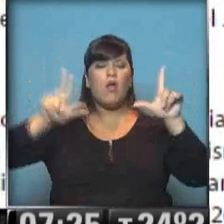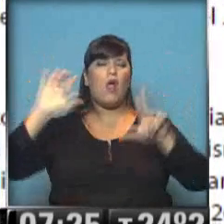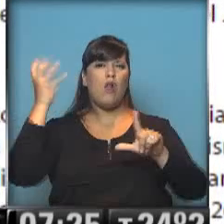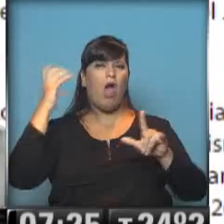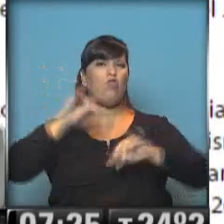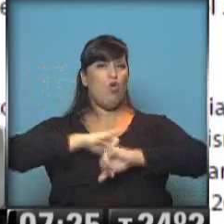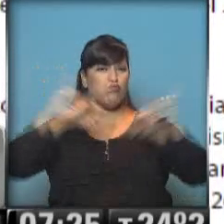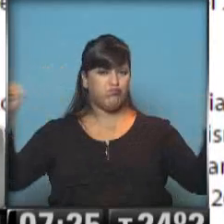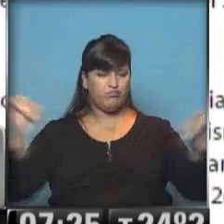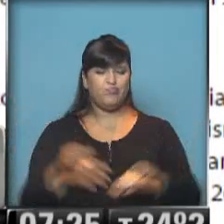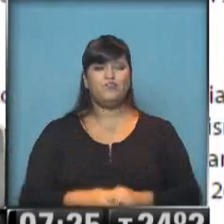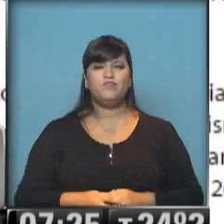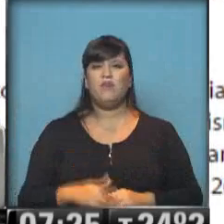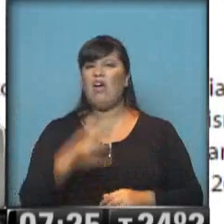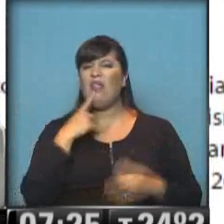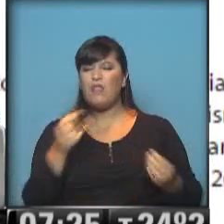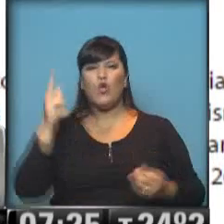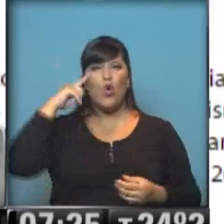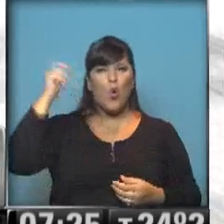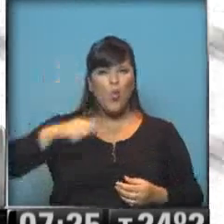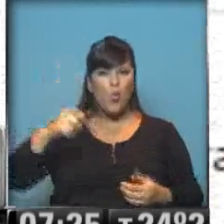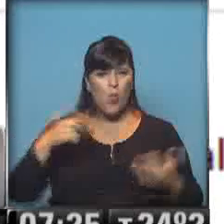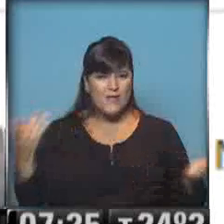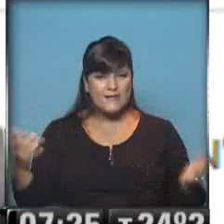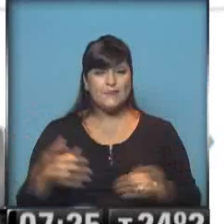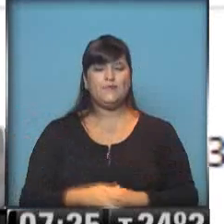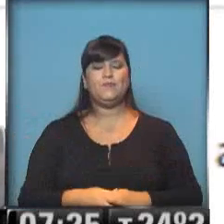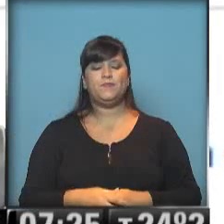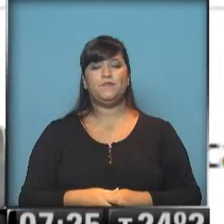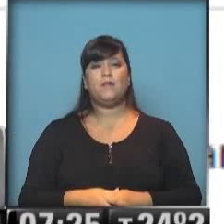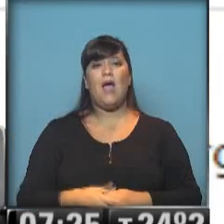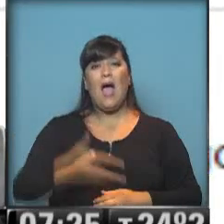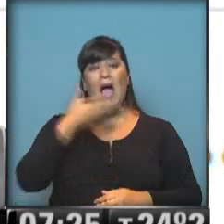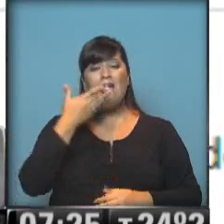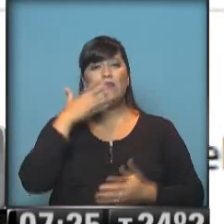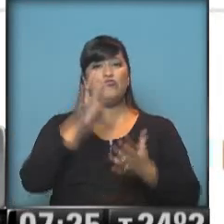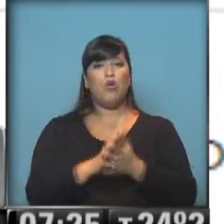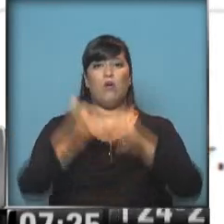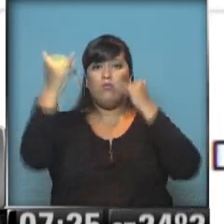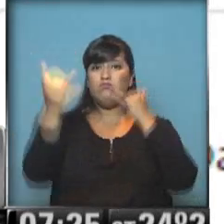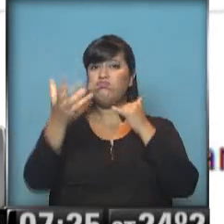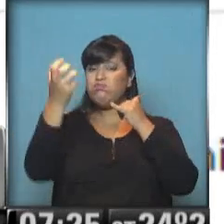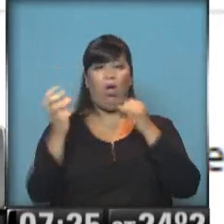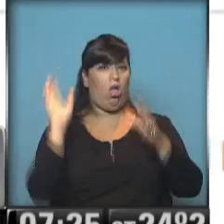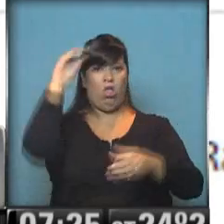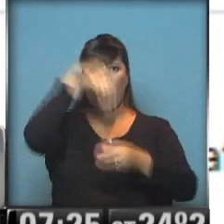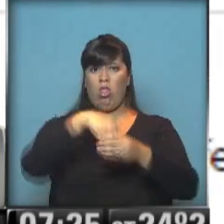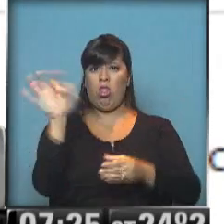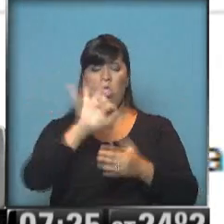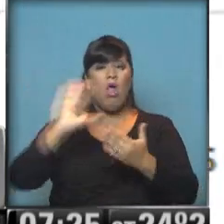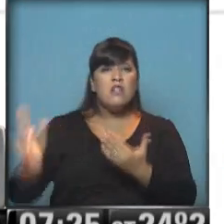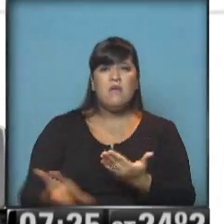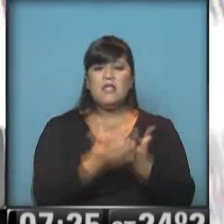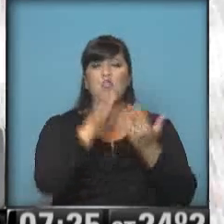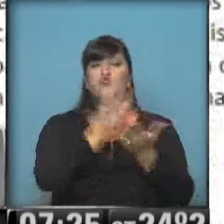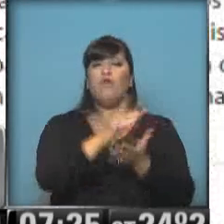comunicación. Bueno, ¿qué dijo? Justamente, estamos hablando de escuchas que no habían sido incluidas en el expediente de la causa por el